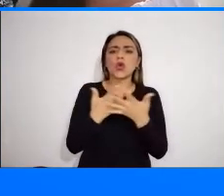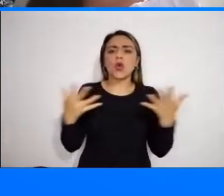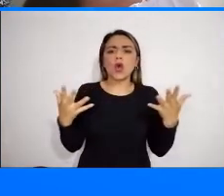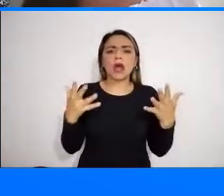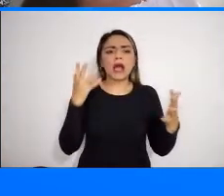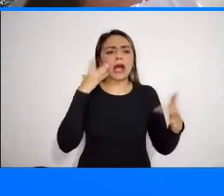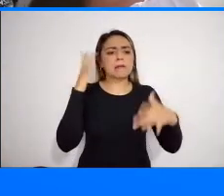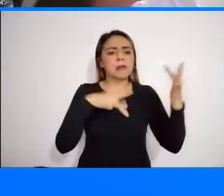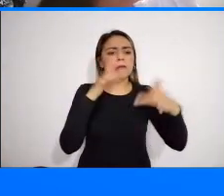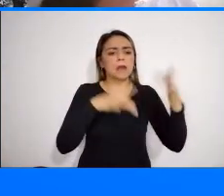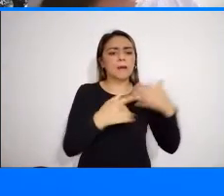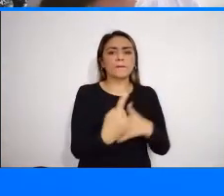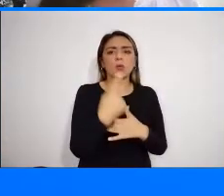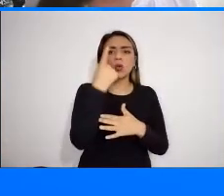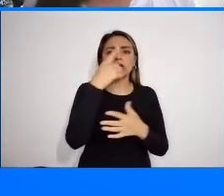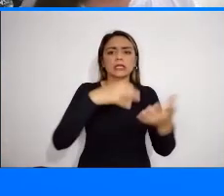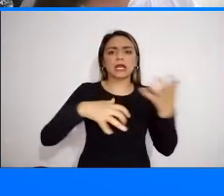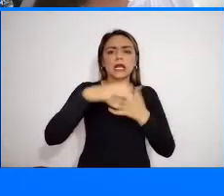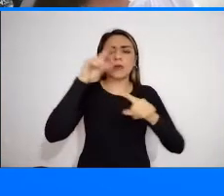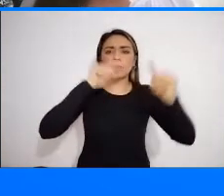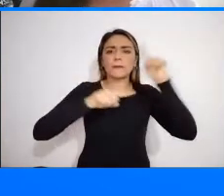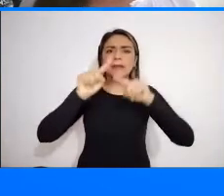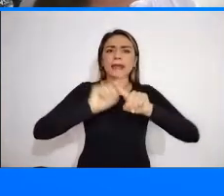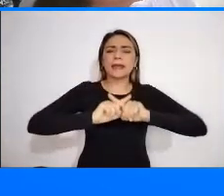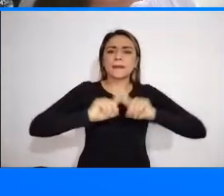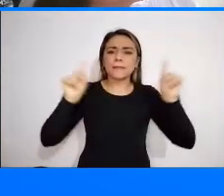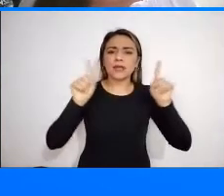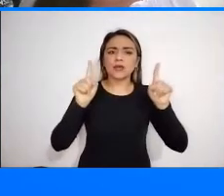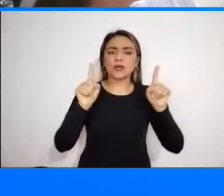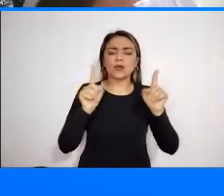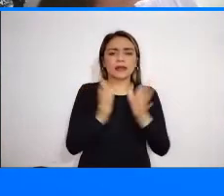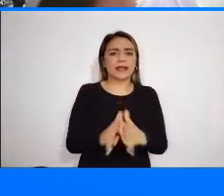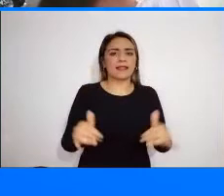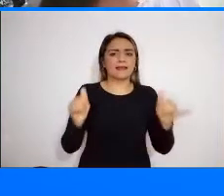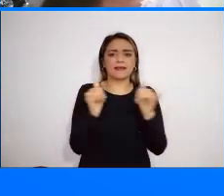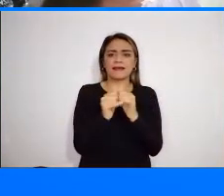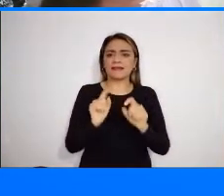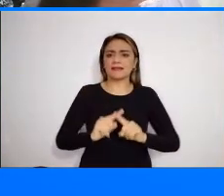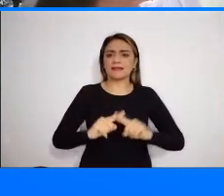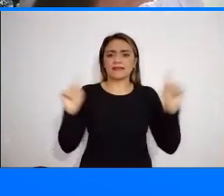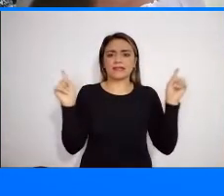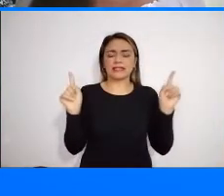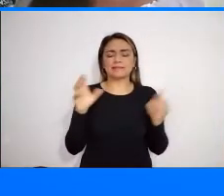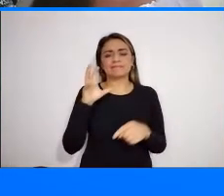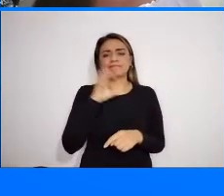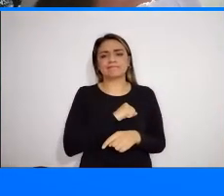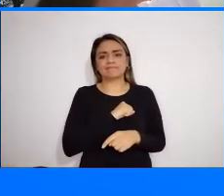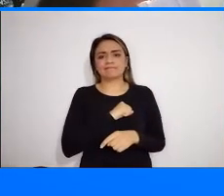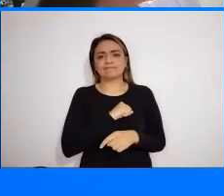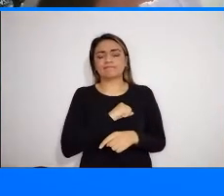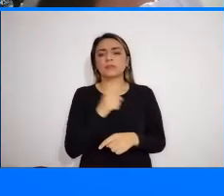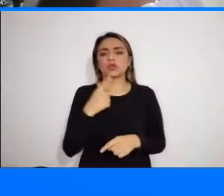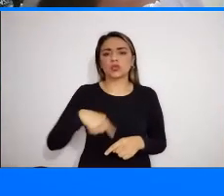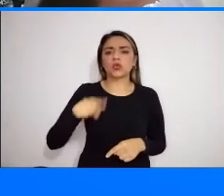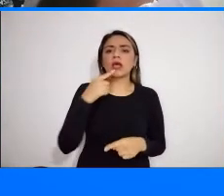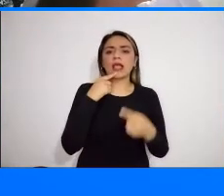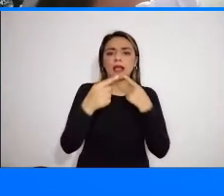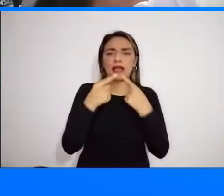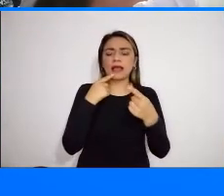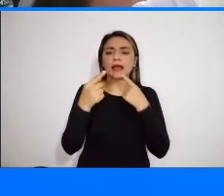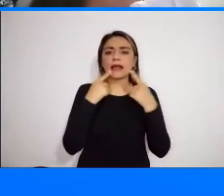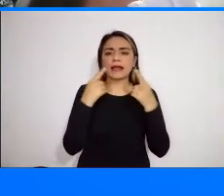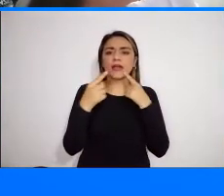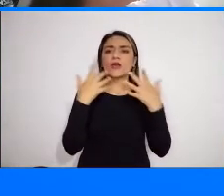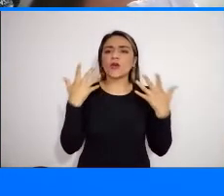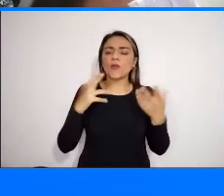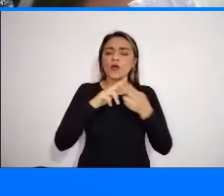a las políticas de ecoturismo, pero la realidad es otra. Entonces, tristemente pues estamos hablando de cierto